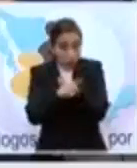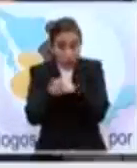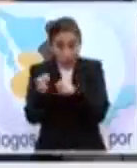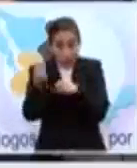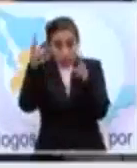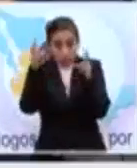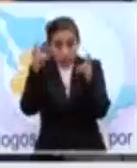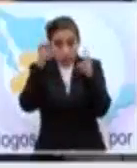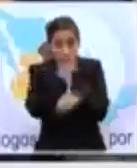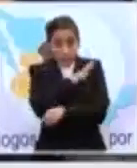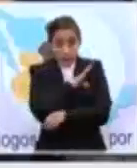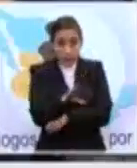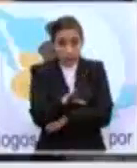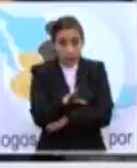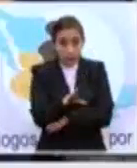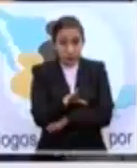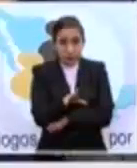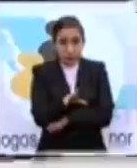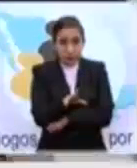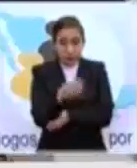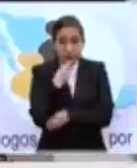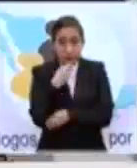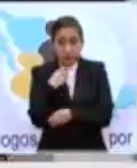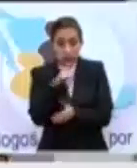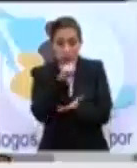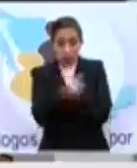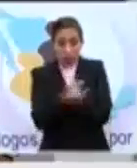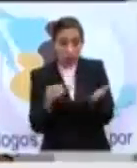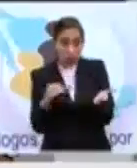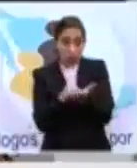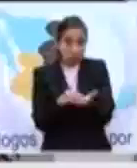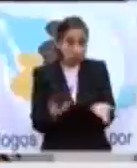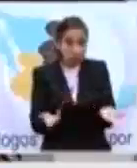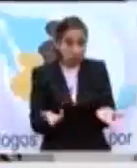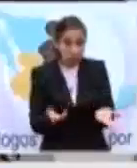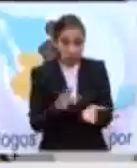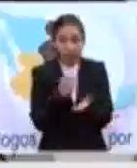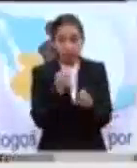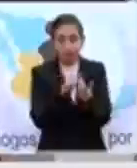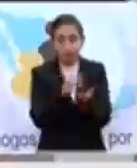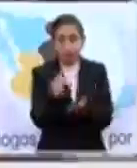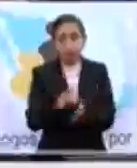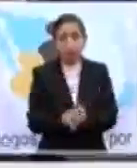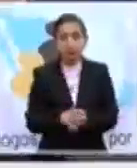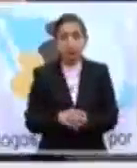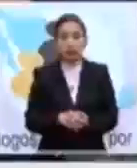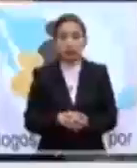este tema en general y la aplicación de estas reformas? Muchas gracias.